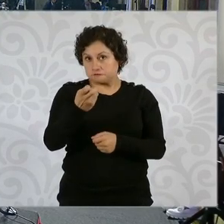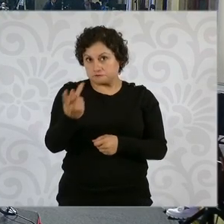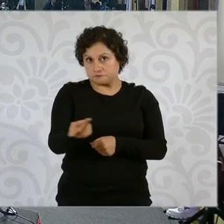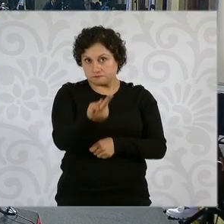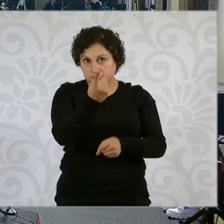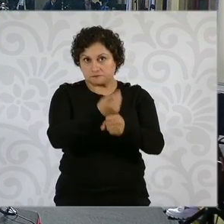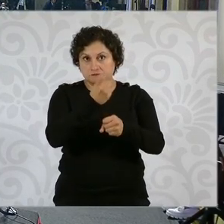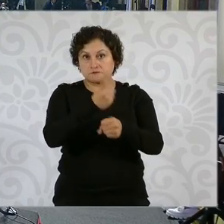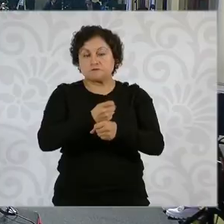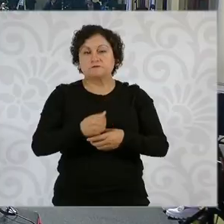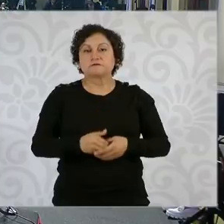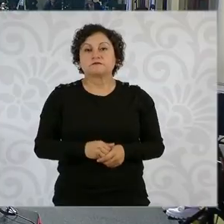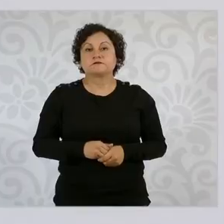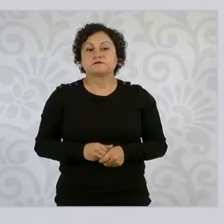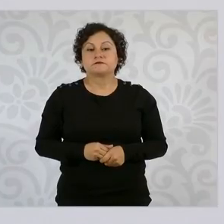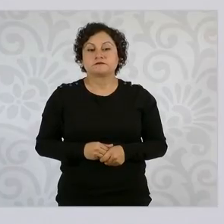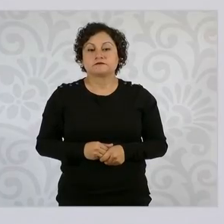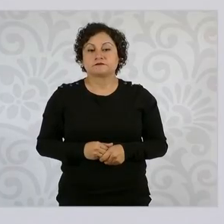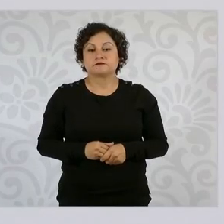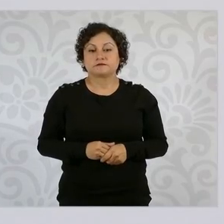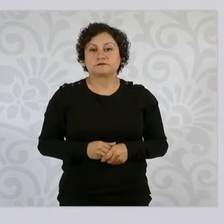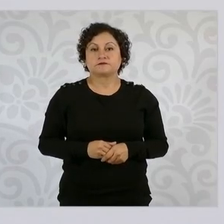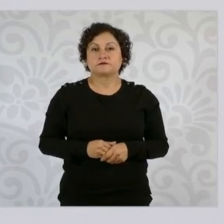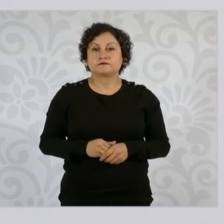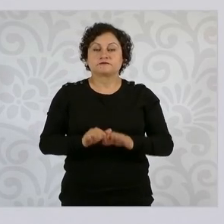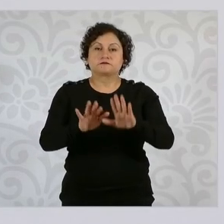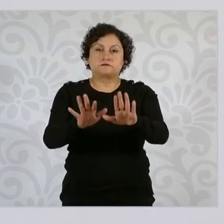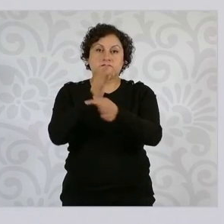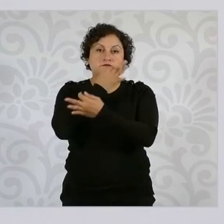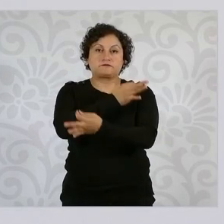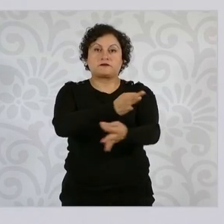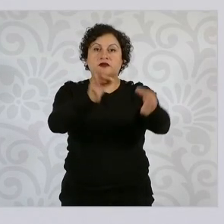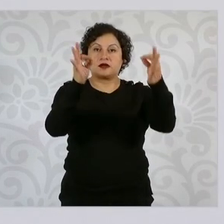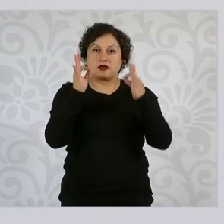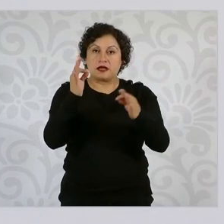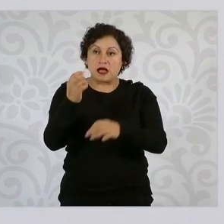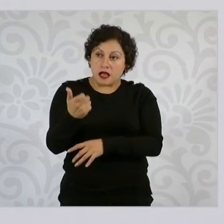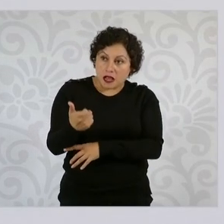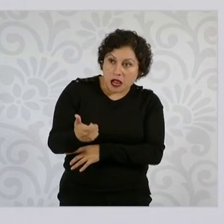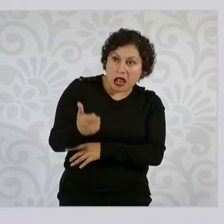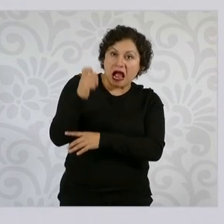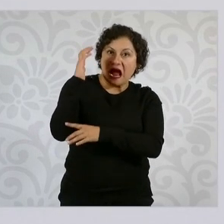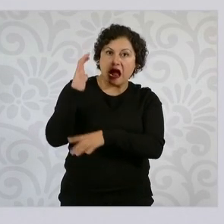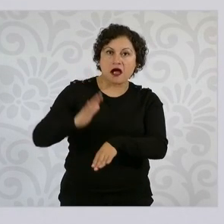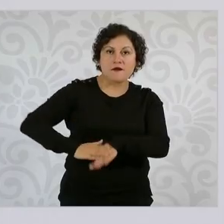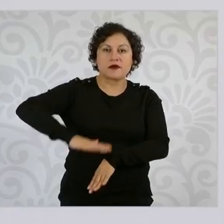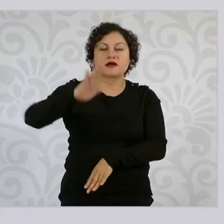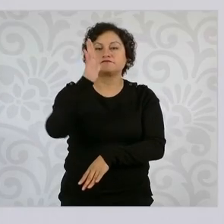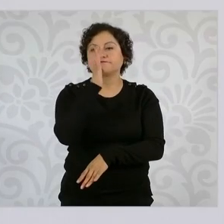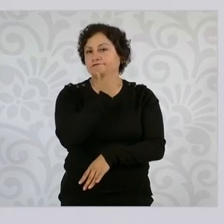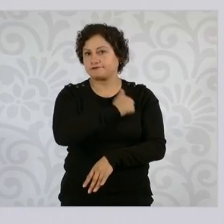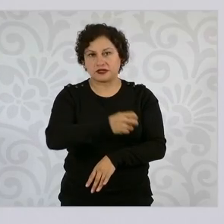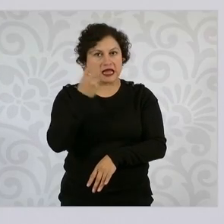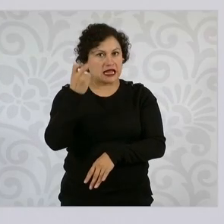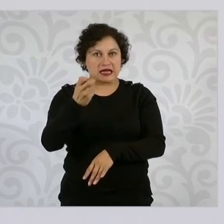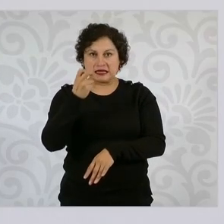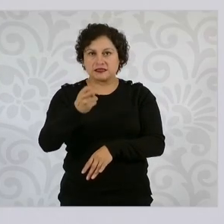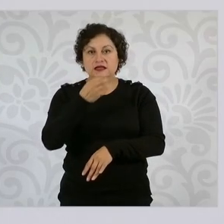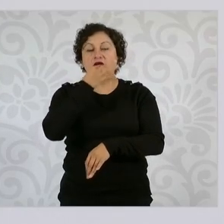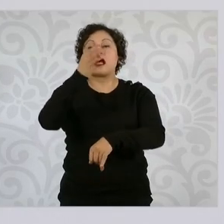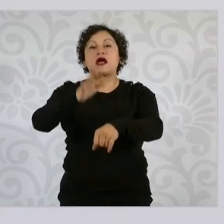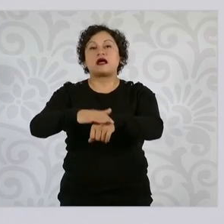pregunta. Primero, no va a haber aumento, eso es importante. Más que en términos reales de